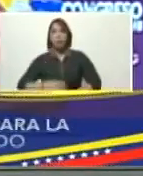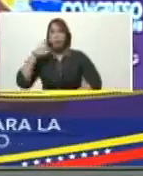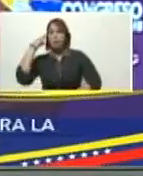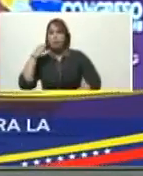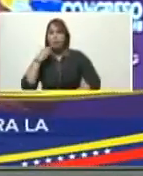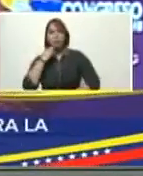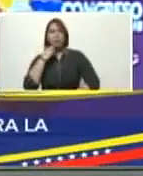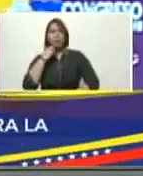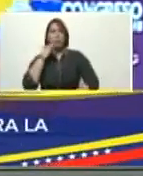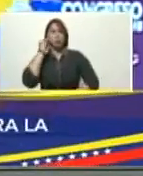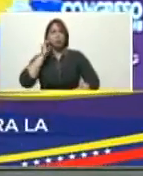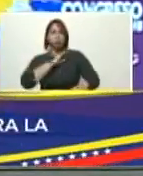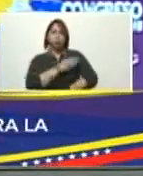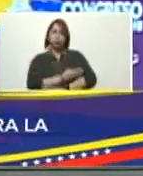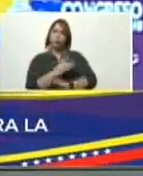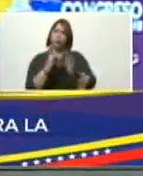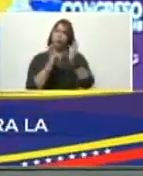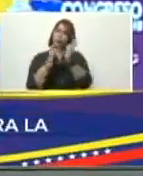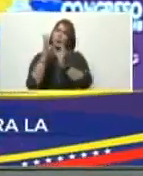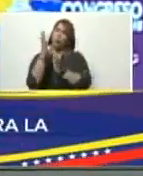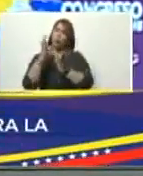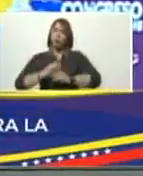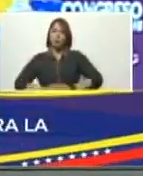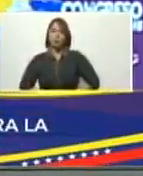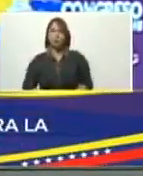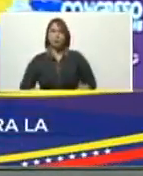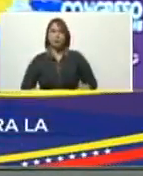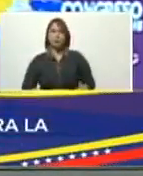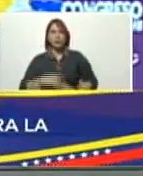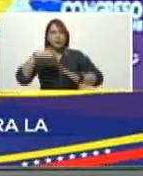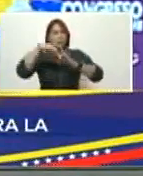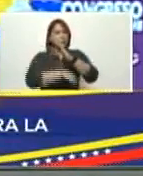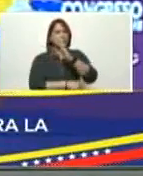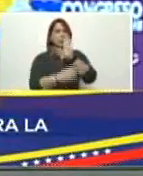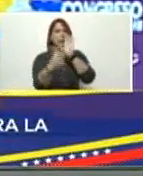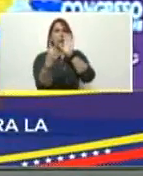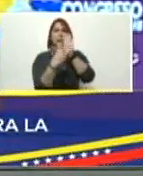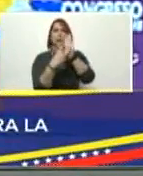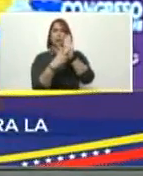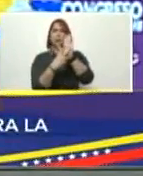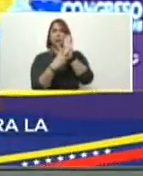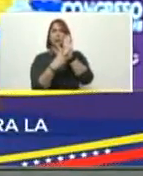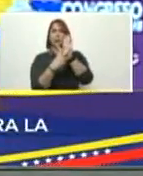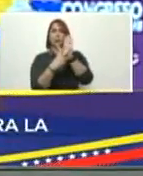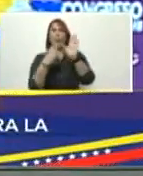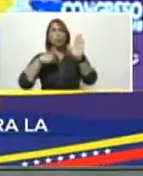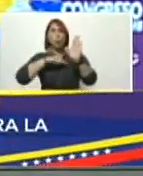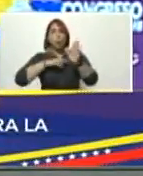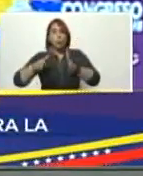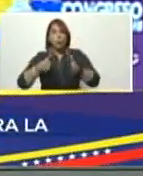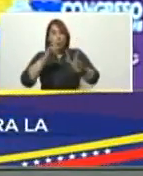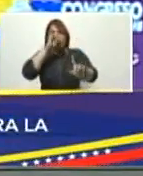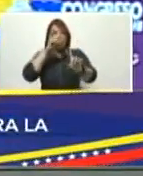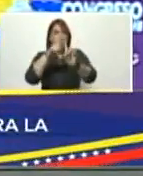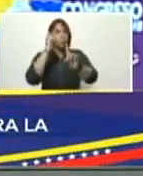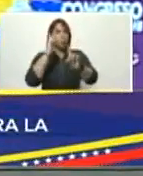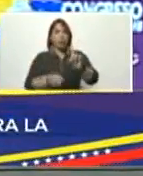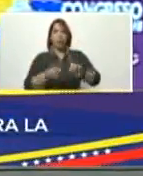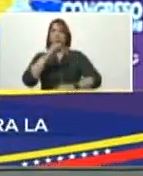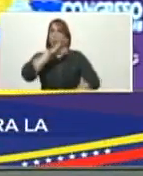bolivariano, feminista, cristiano, profundo, verdadero. Nuestro destino tiene que ser el